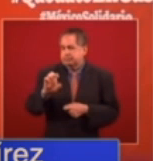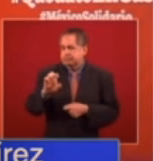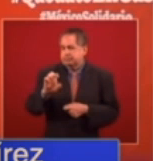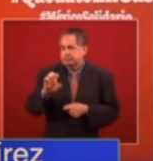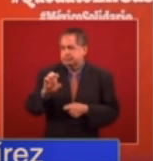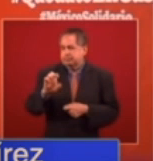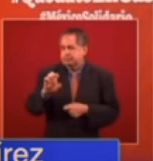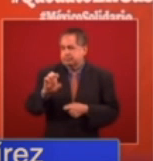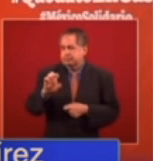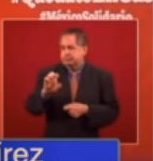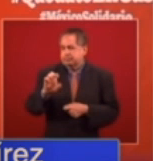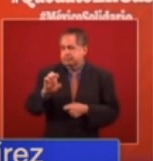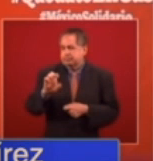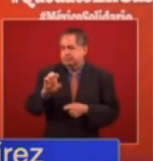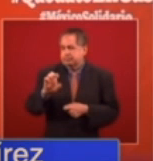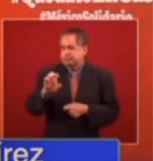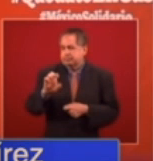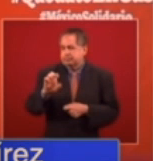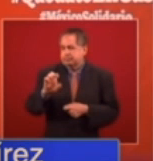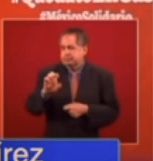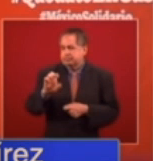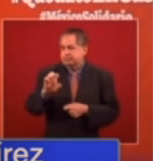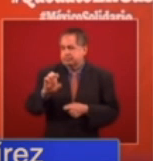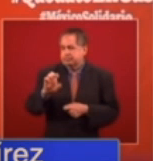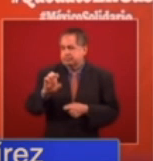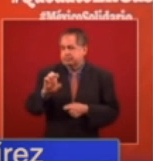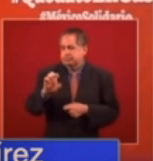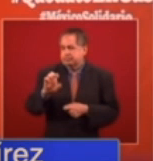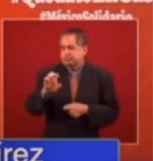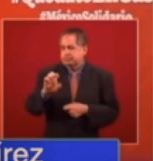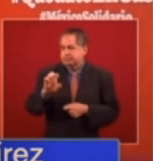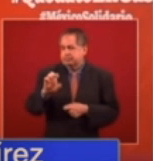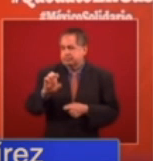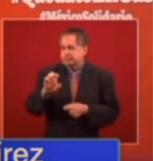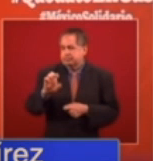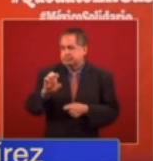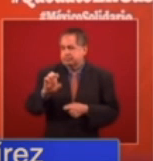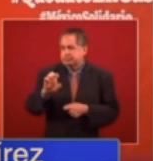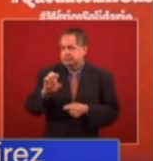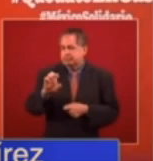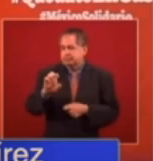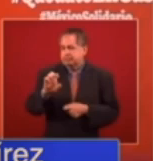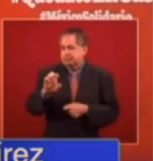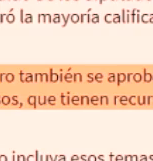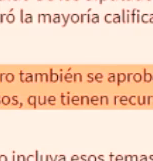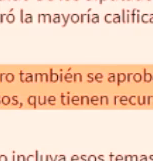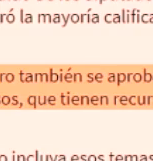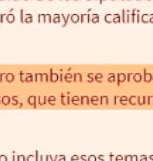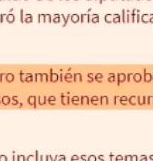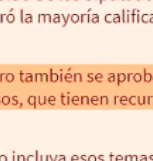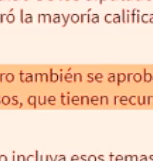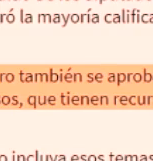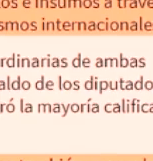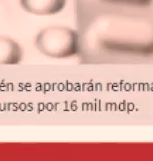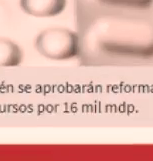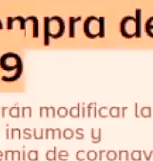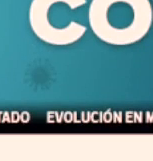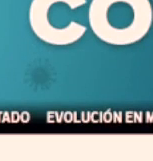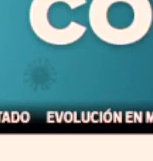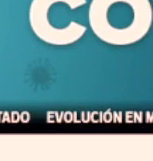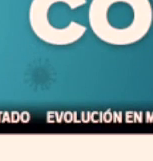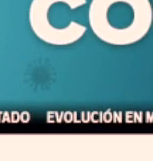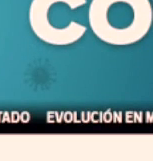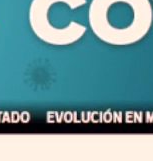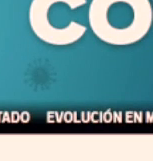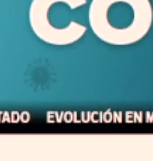golpazo a todas las farmacéuticas corruptas que siempre han querido hacer negocio en nuestro país. Pero además, el